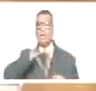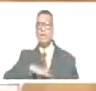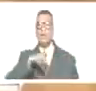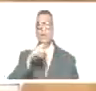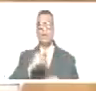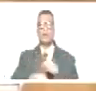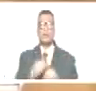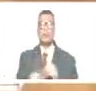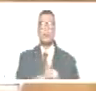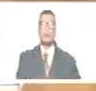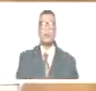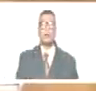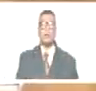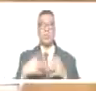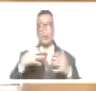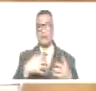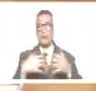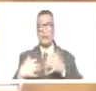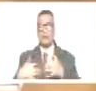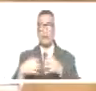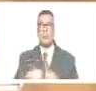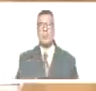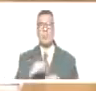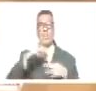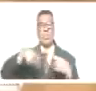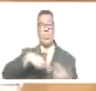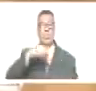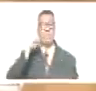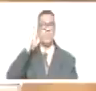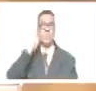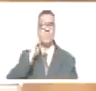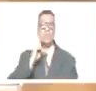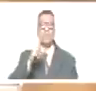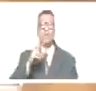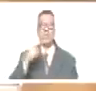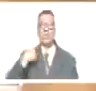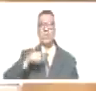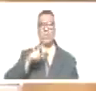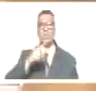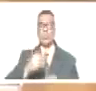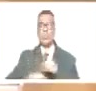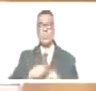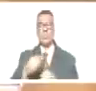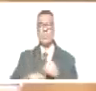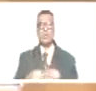una batalla que desde la Revolución Bolivariana hemos venido dando.